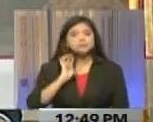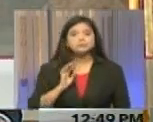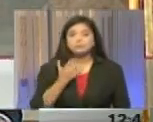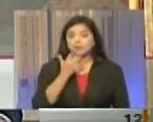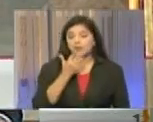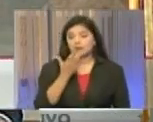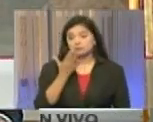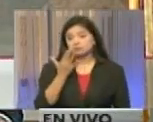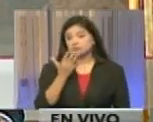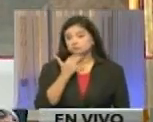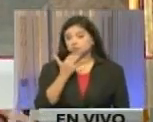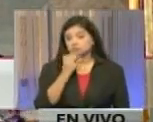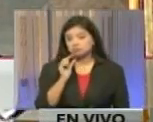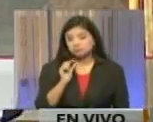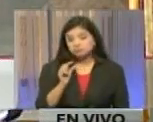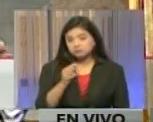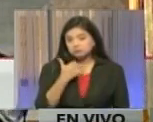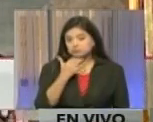casi